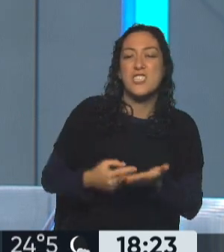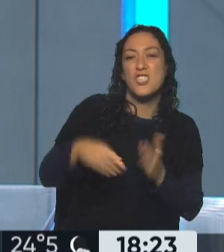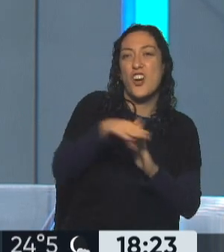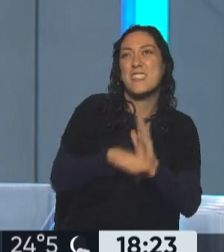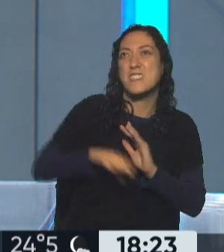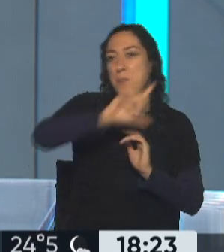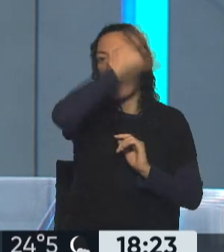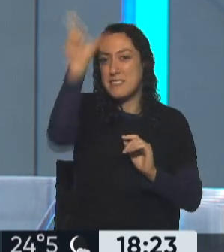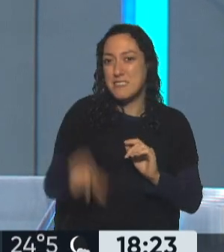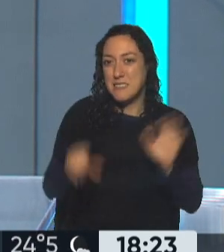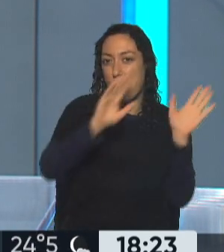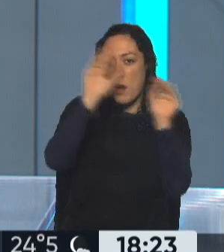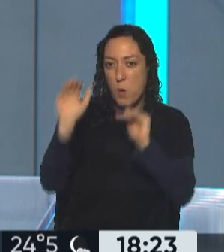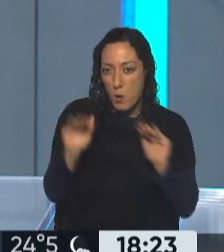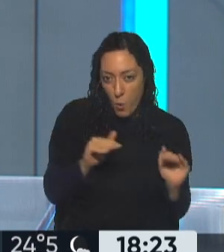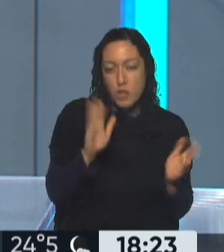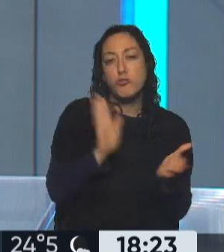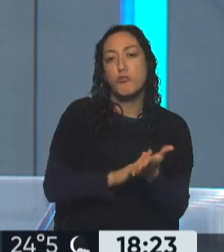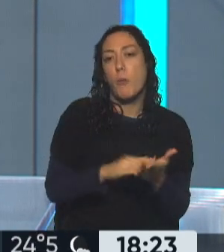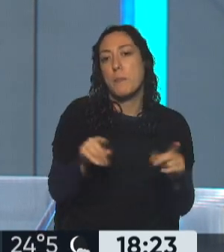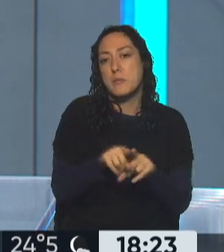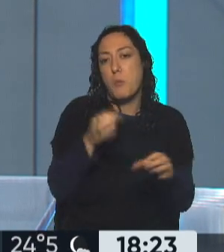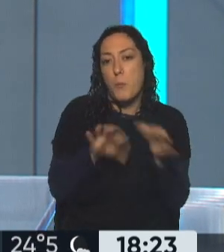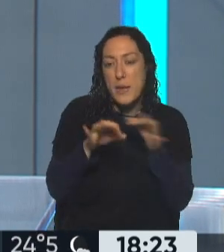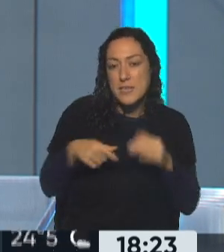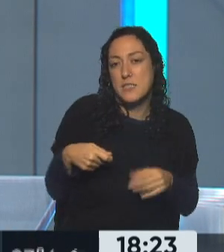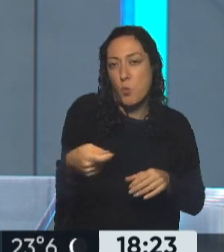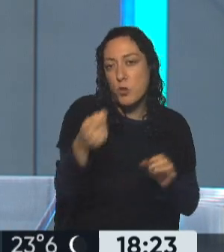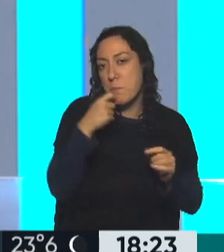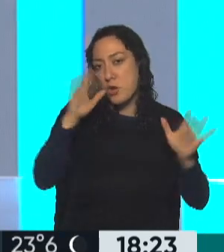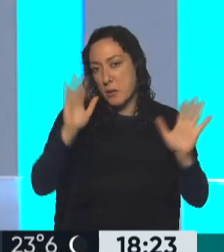igual, como puede ser el tema de las ventas en cuotas. Muy interesante, Rulo. Gracias. Claro.